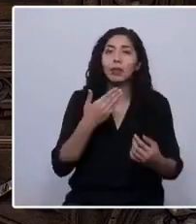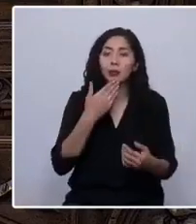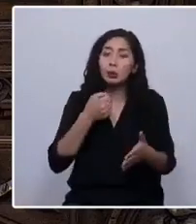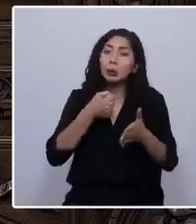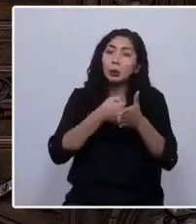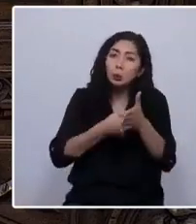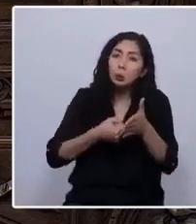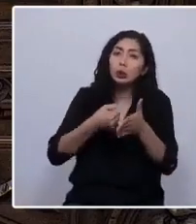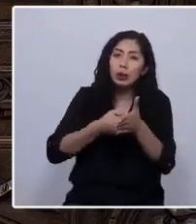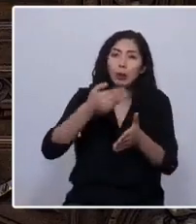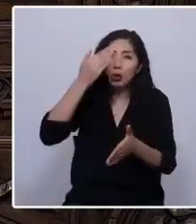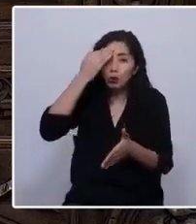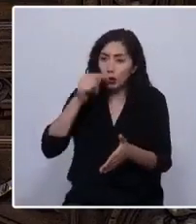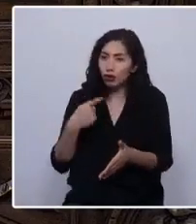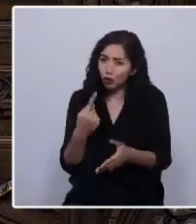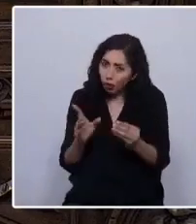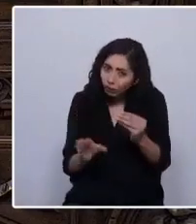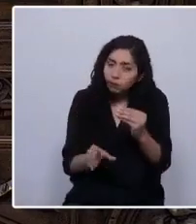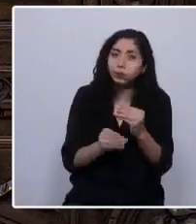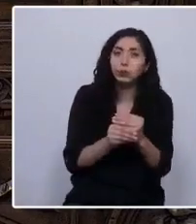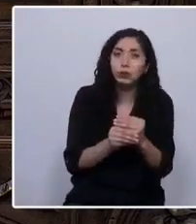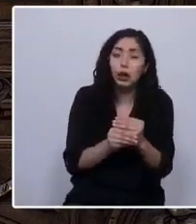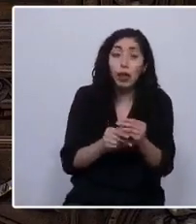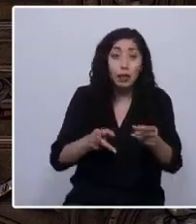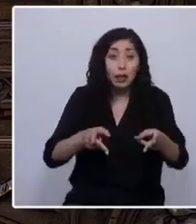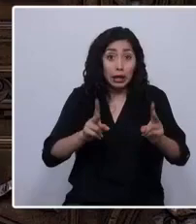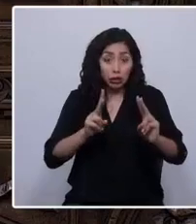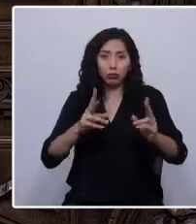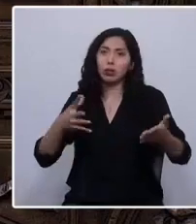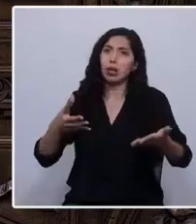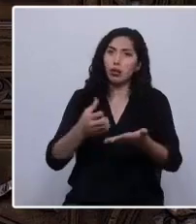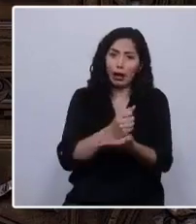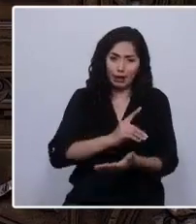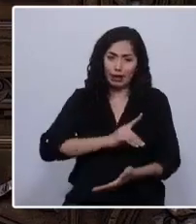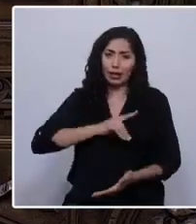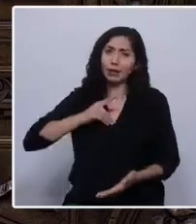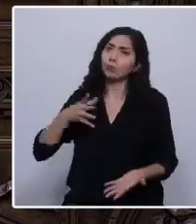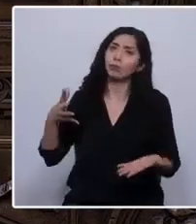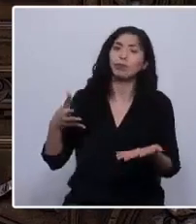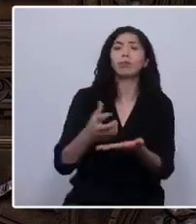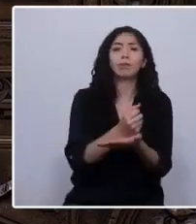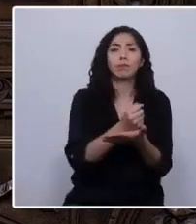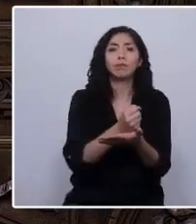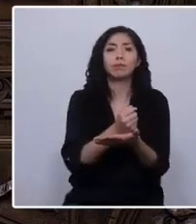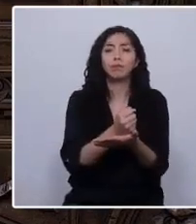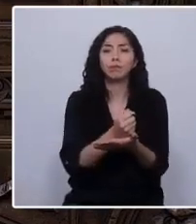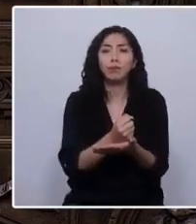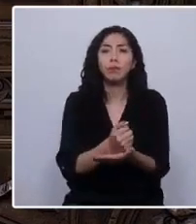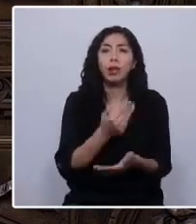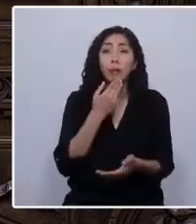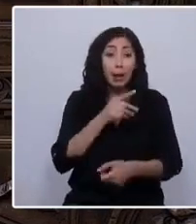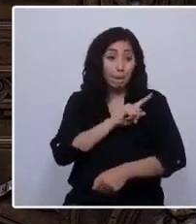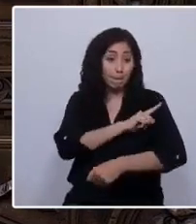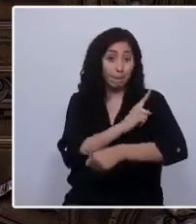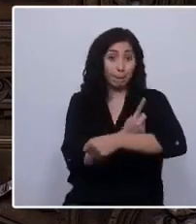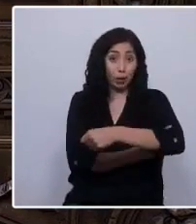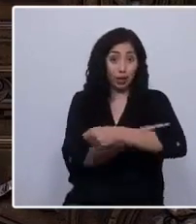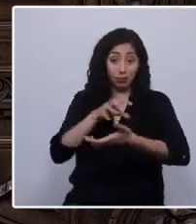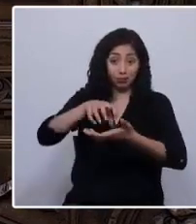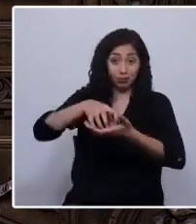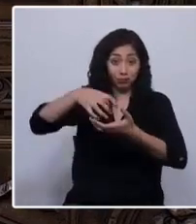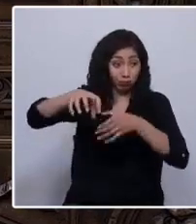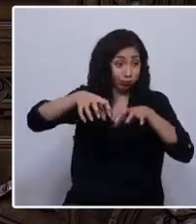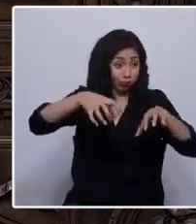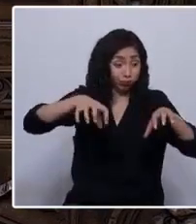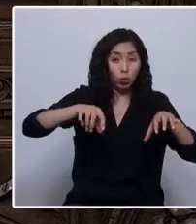popular. Los derechos se conquistan, la dignidad se conquista. Redistribuir el poder es siempre un